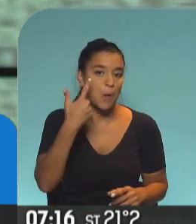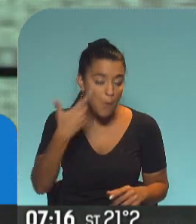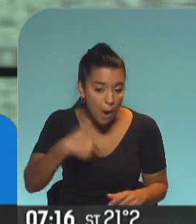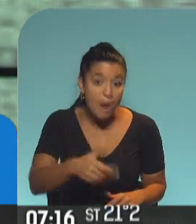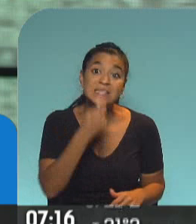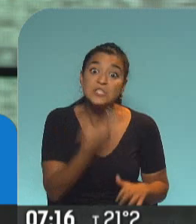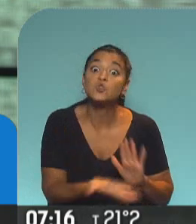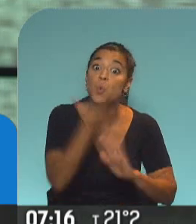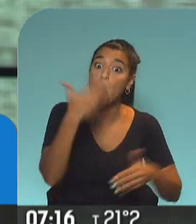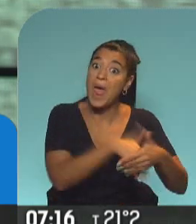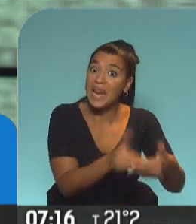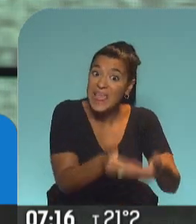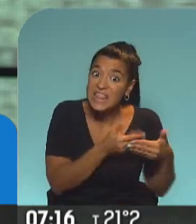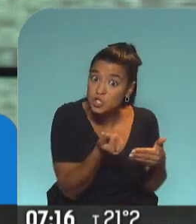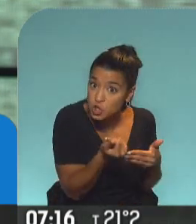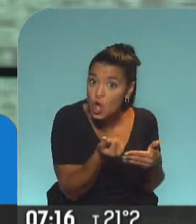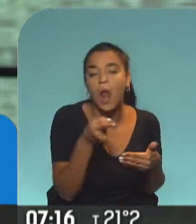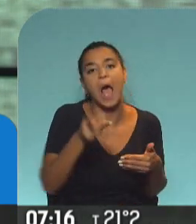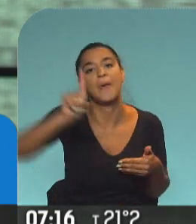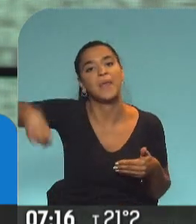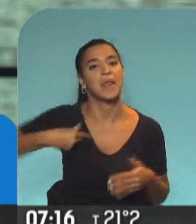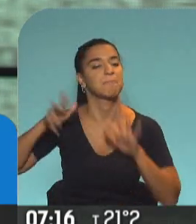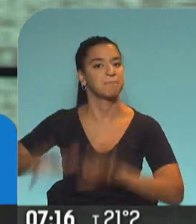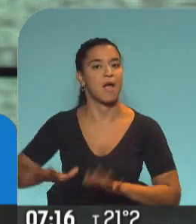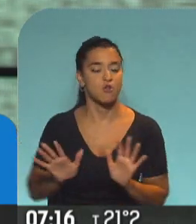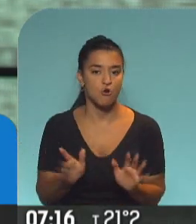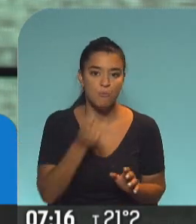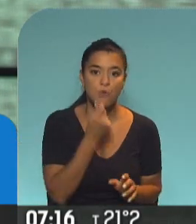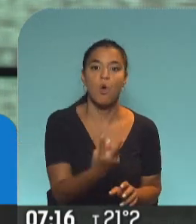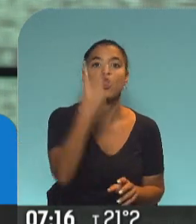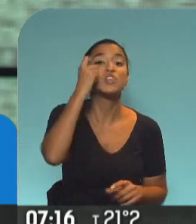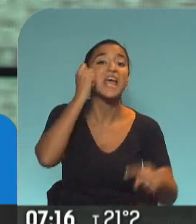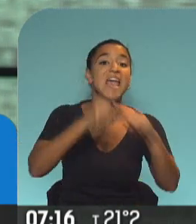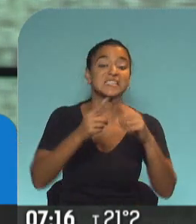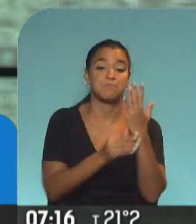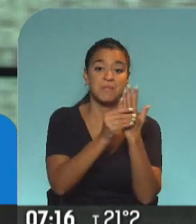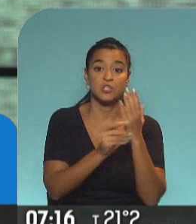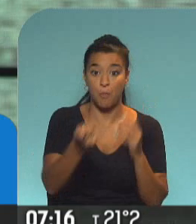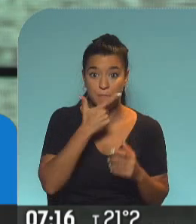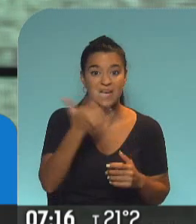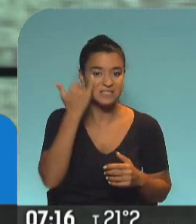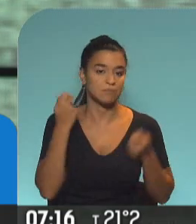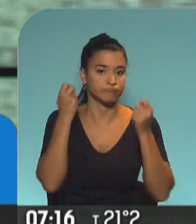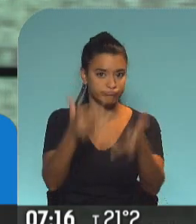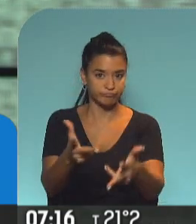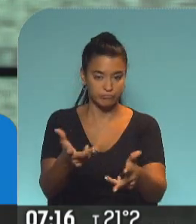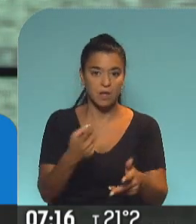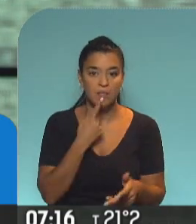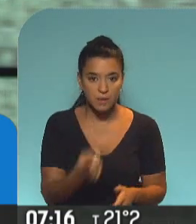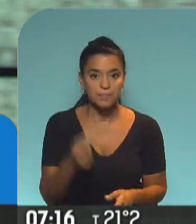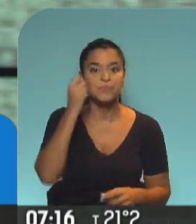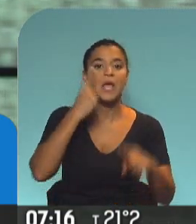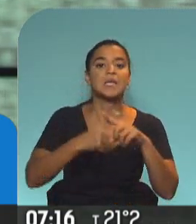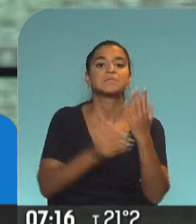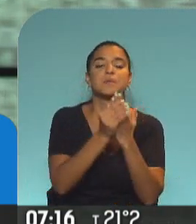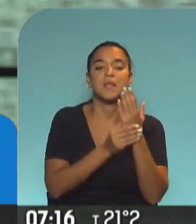las retenciones podría haber un paro. Mira, te digo, por ejemplo, 2 exministros de Macri ya se expresaron, fueron los